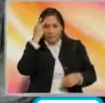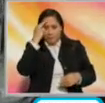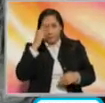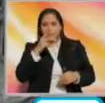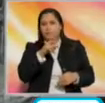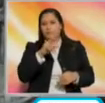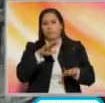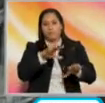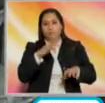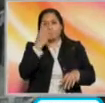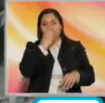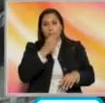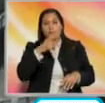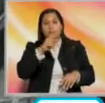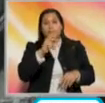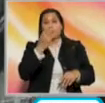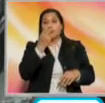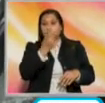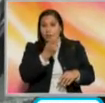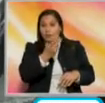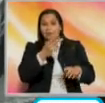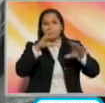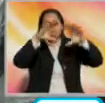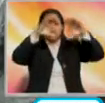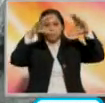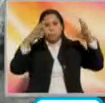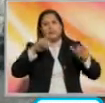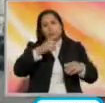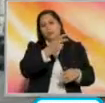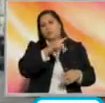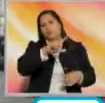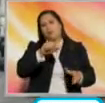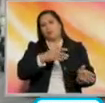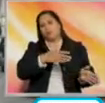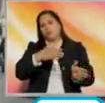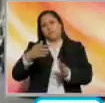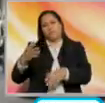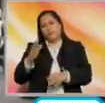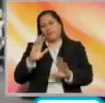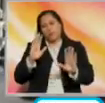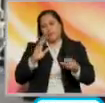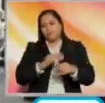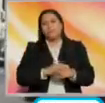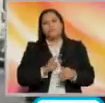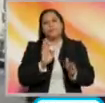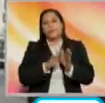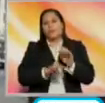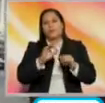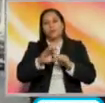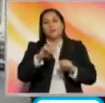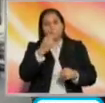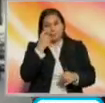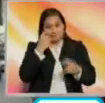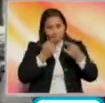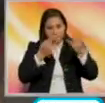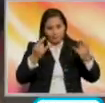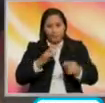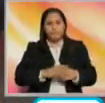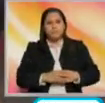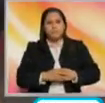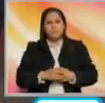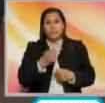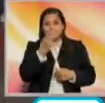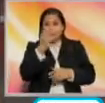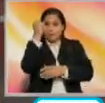que es una maravilla, pero Qué esta que belleza. habíamos terminado Sí, ya qué es belleza. muy posterior, eso ya Sí. es una obra ya del final. Les voy a seguir contando un poco Sí. la historia.